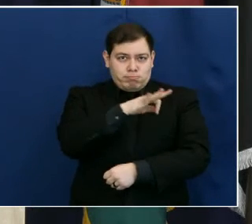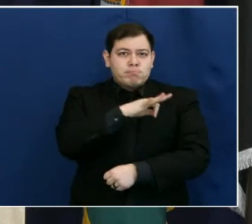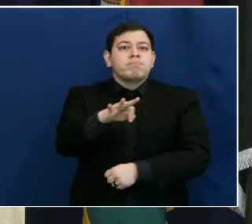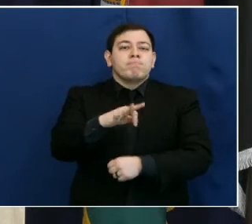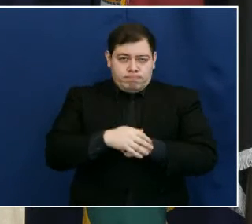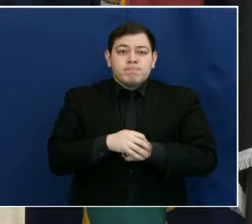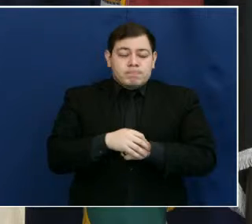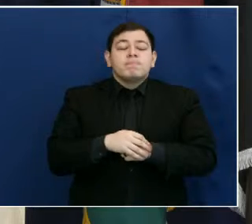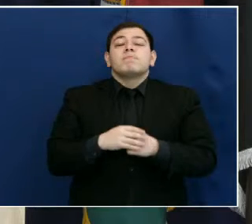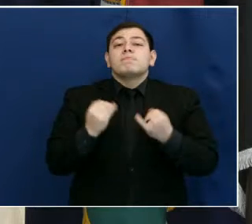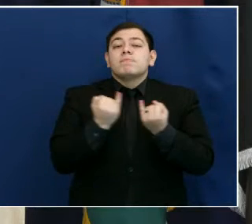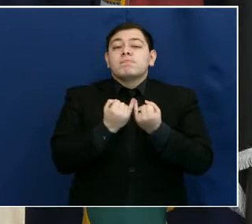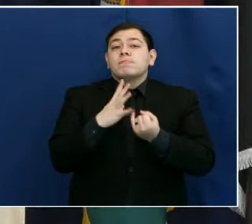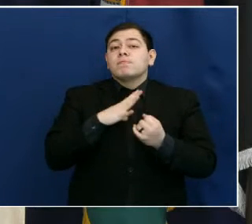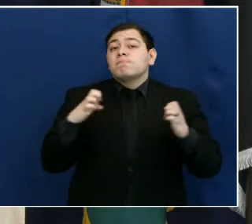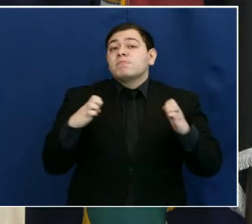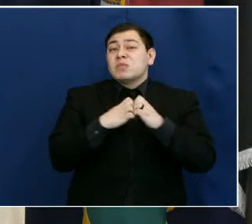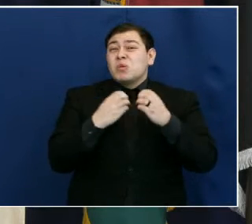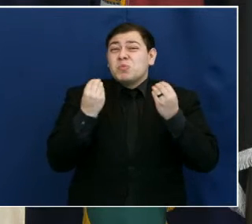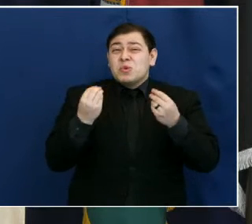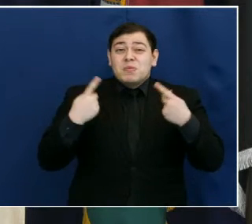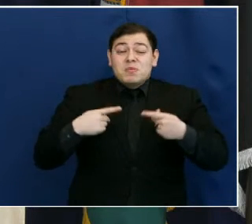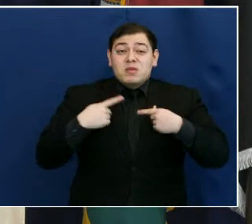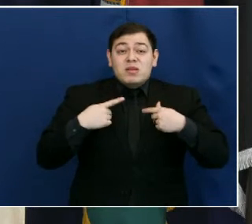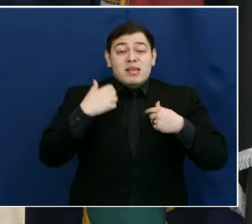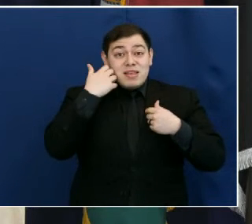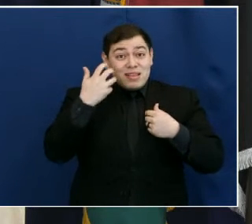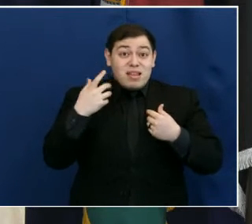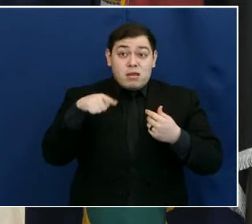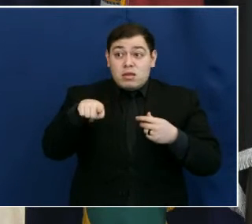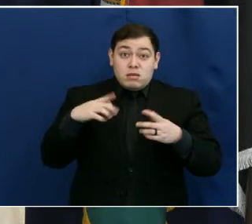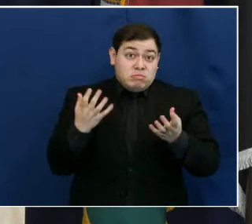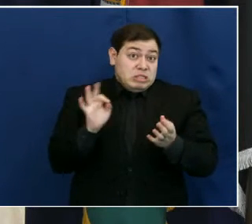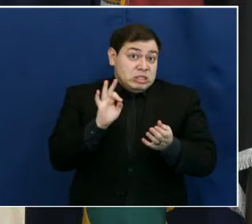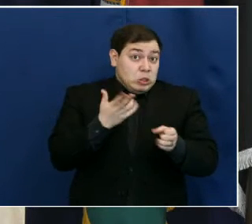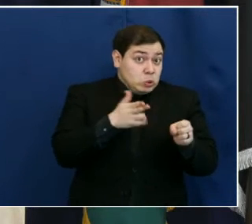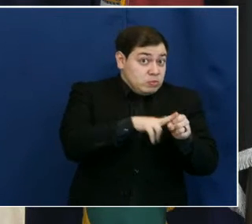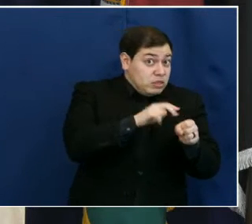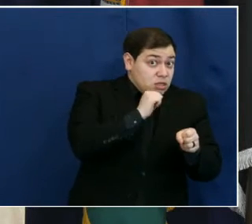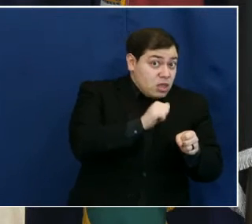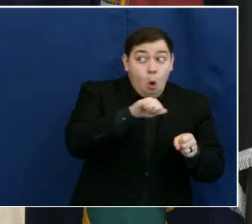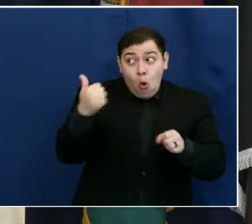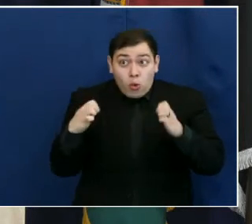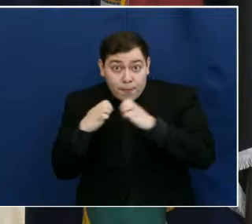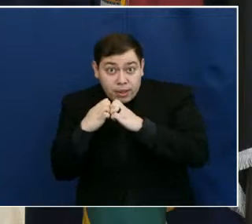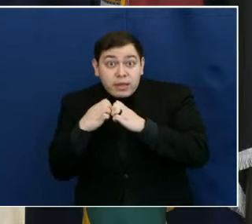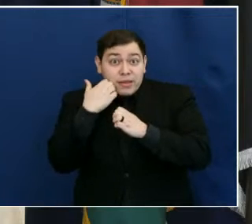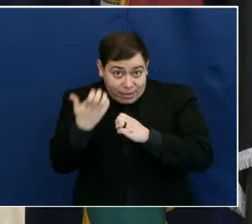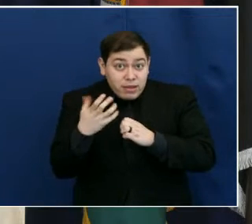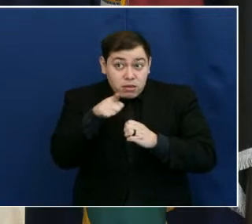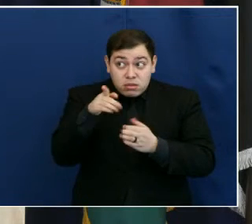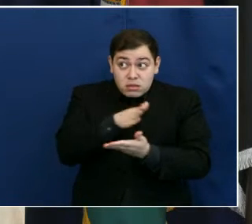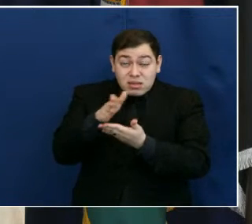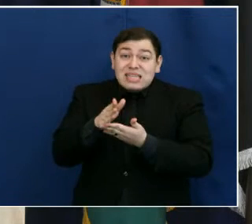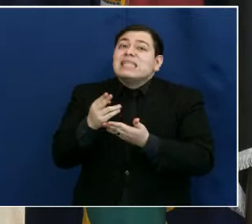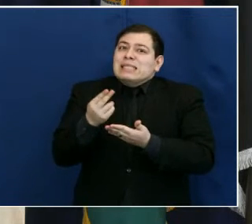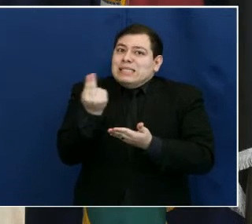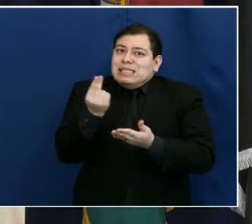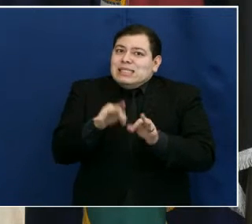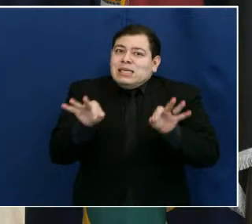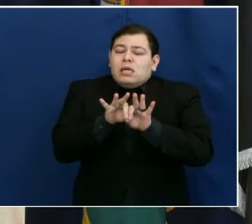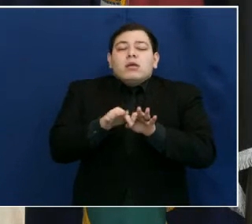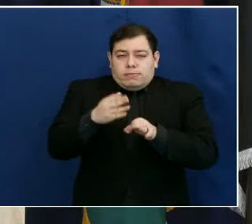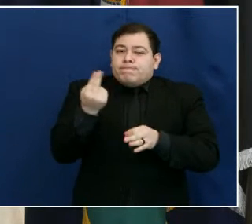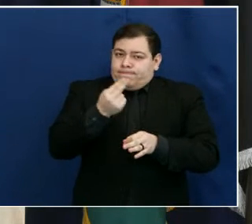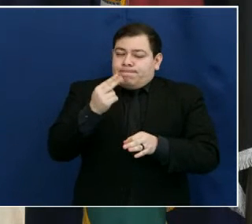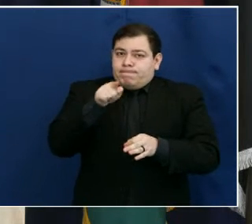de servicio de emergencia y no médico y esperamos que estos trabajadores sean vacunados lo más antes posible. El tercer grupo